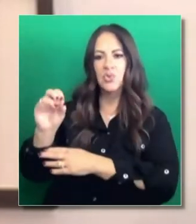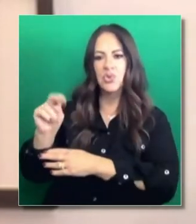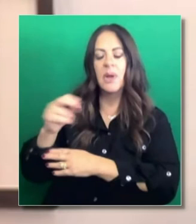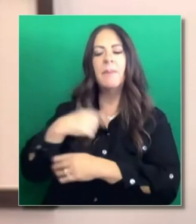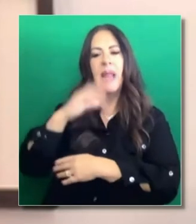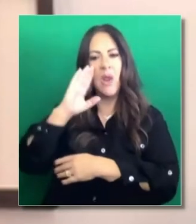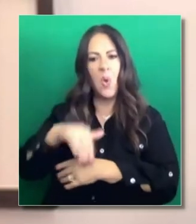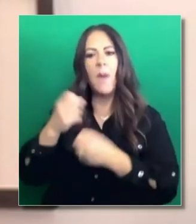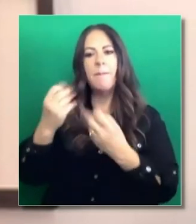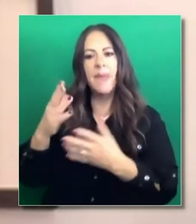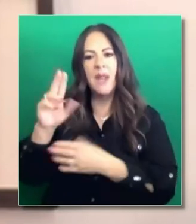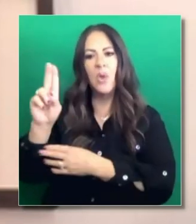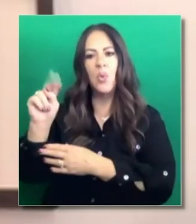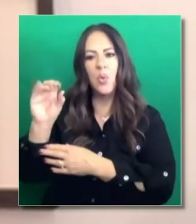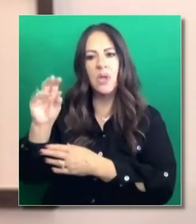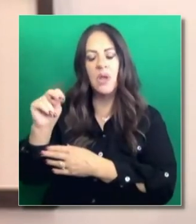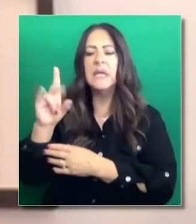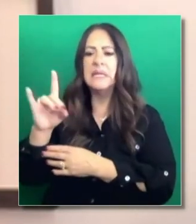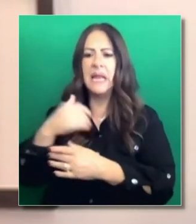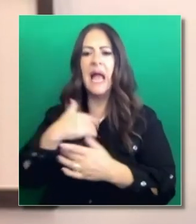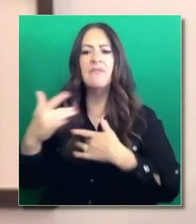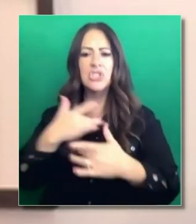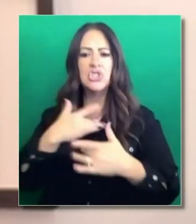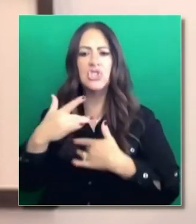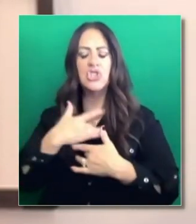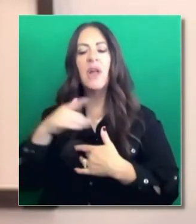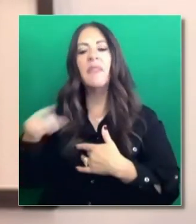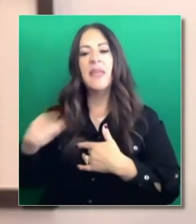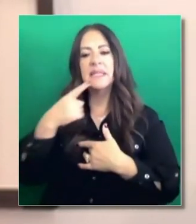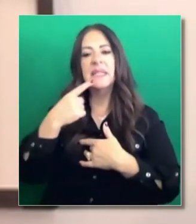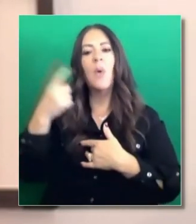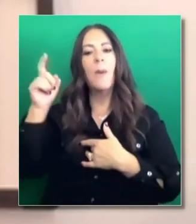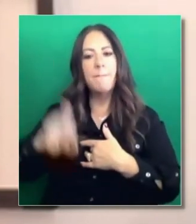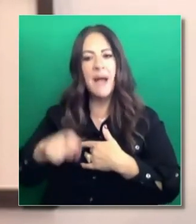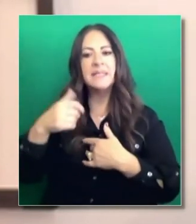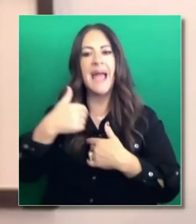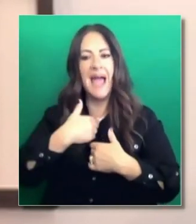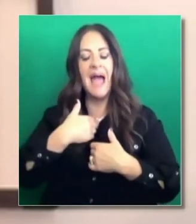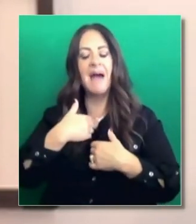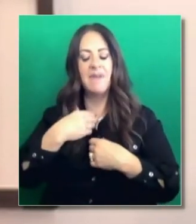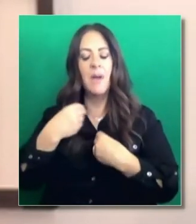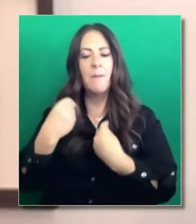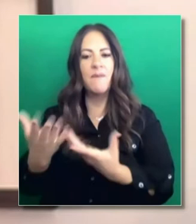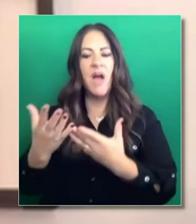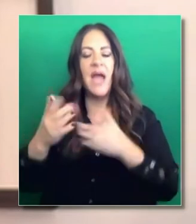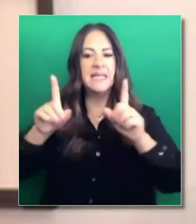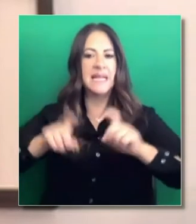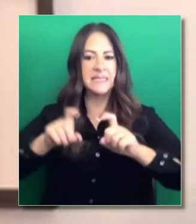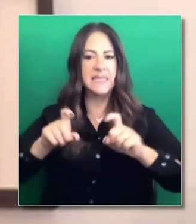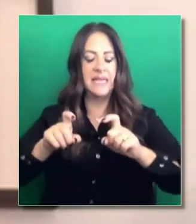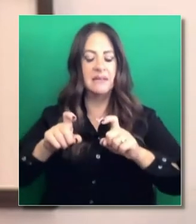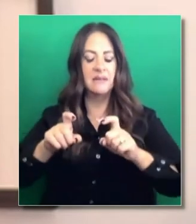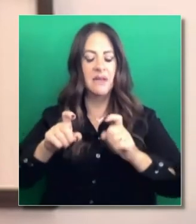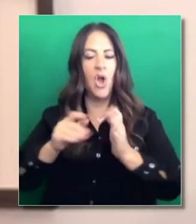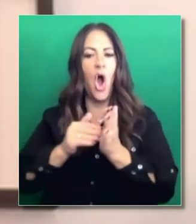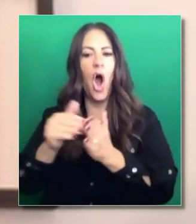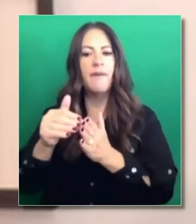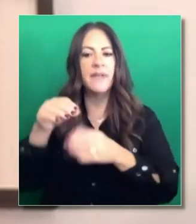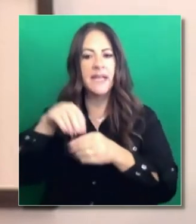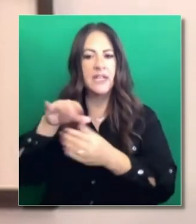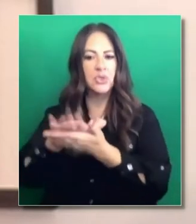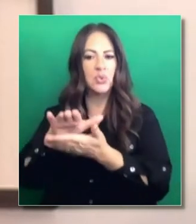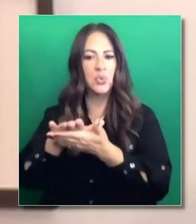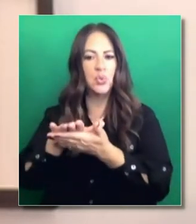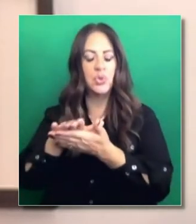hablar de que se sabe que hay preocupaciones de parte de los sindicatos sobre la necesidad de más y más